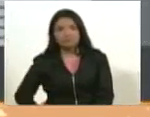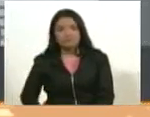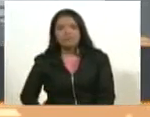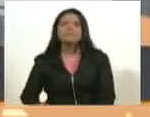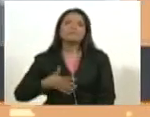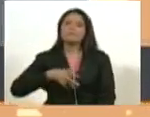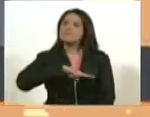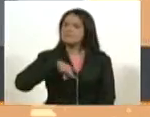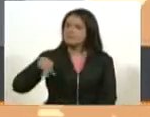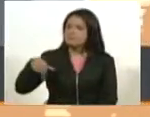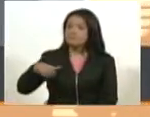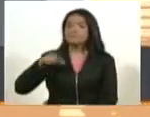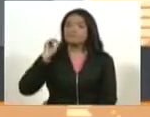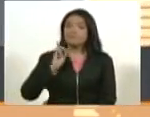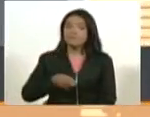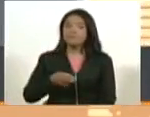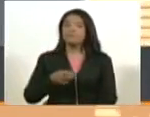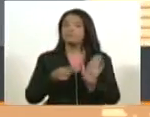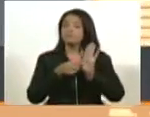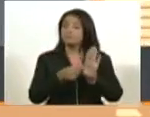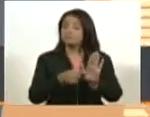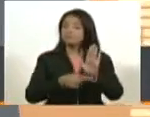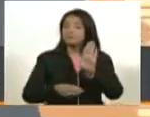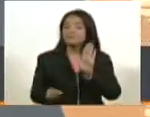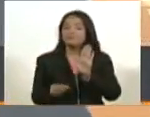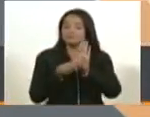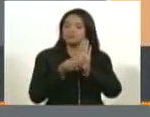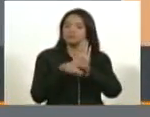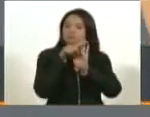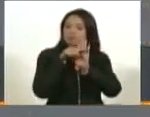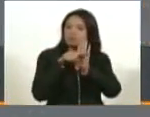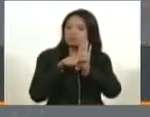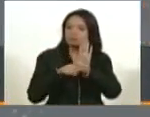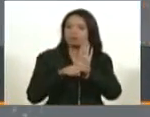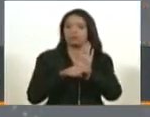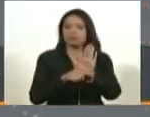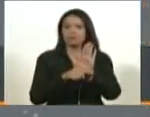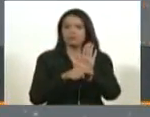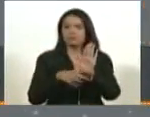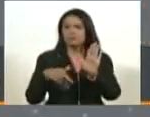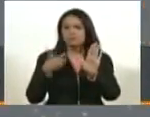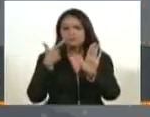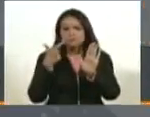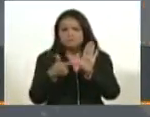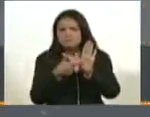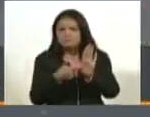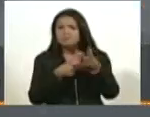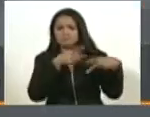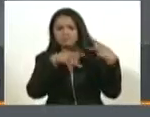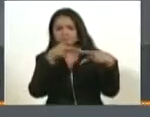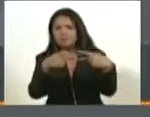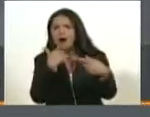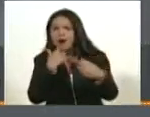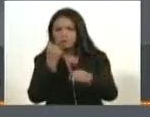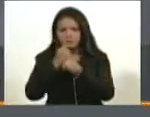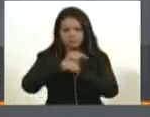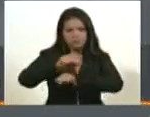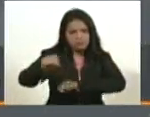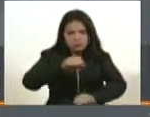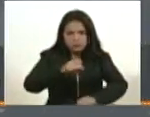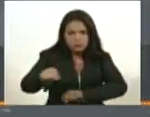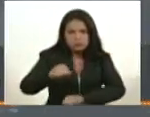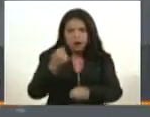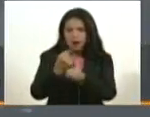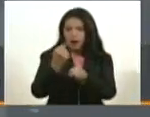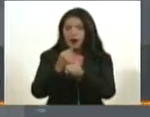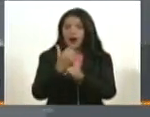Nosotros tenemos que colocar allí normas capaces de producir acciones